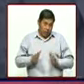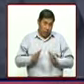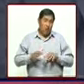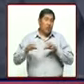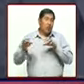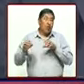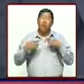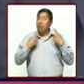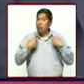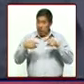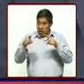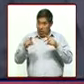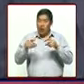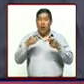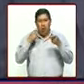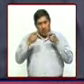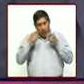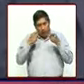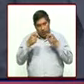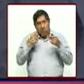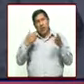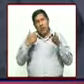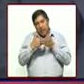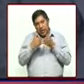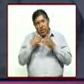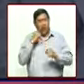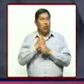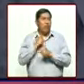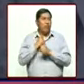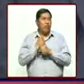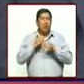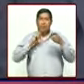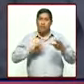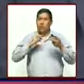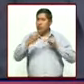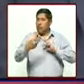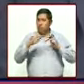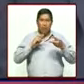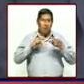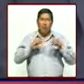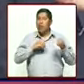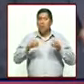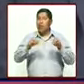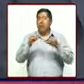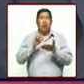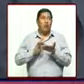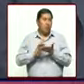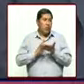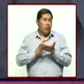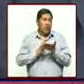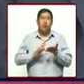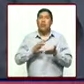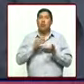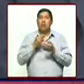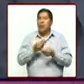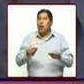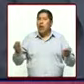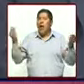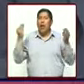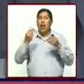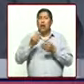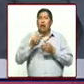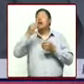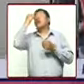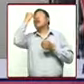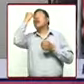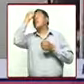en el lugar, porque tenemos que estar cerca, vamos a estar trabajando en este relevo, en el movimiento de medicamentos, de insumos, de alimentos, viendo el